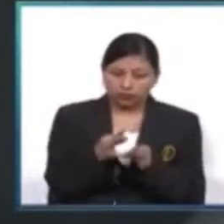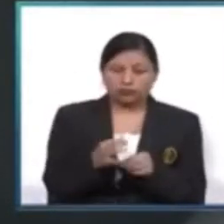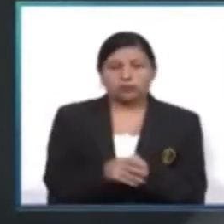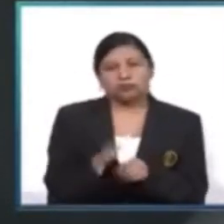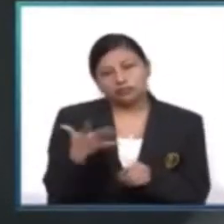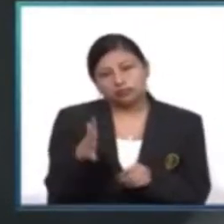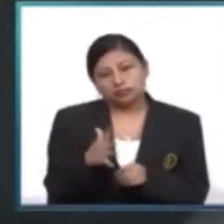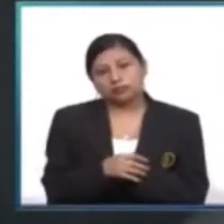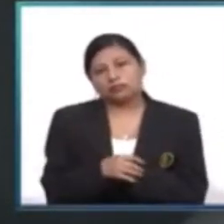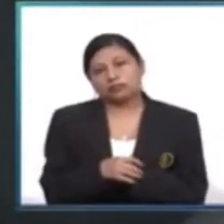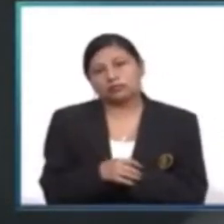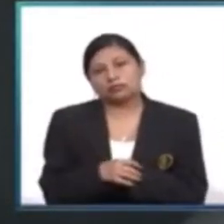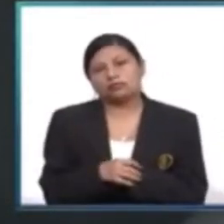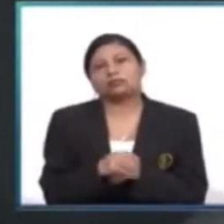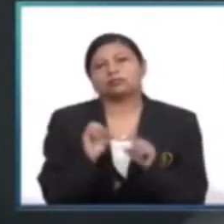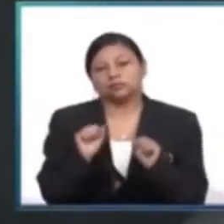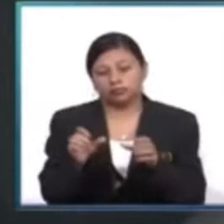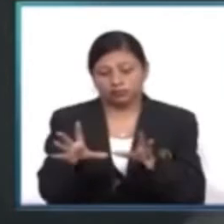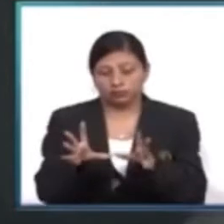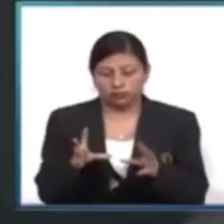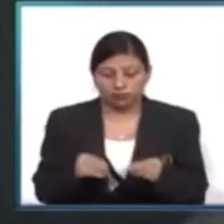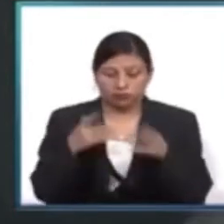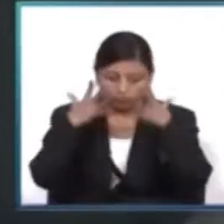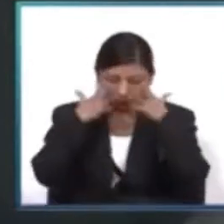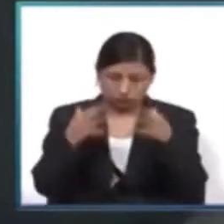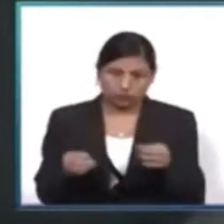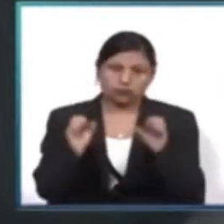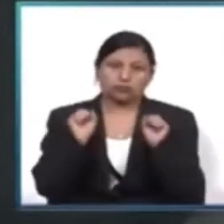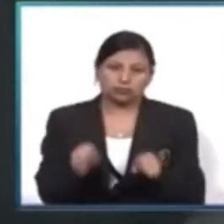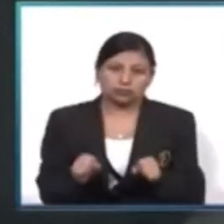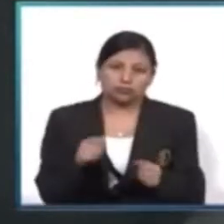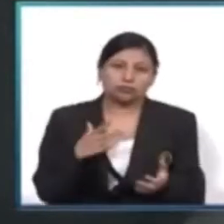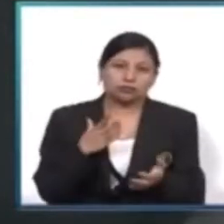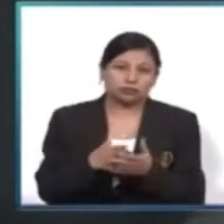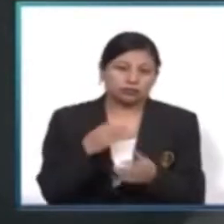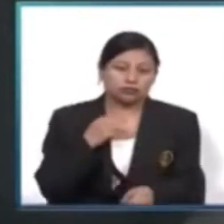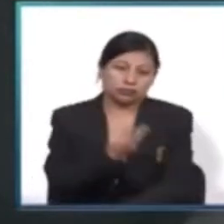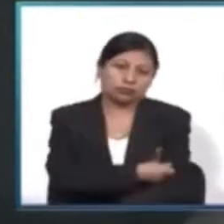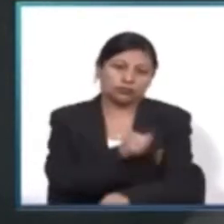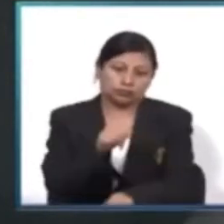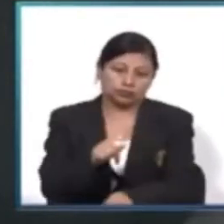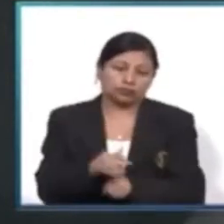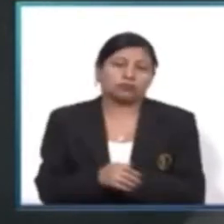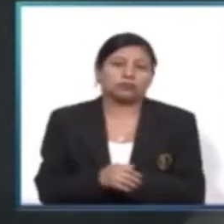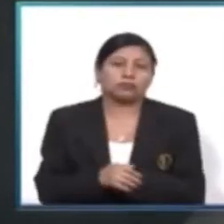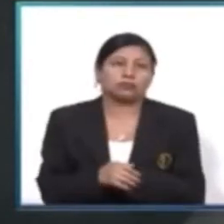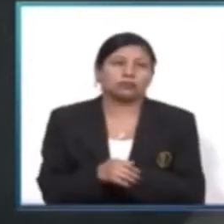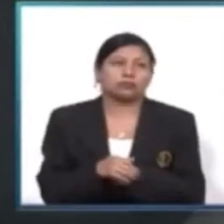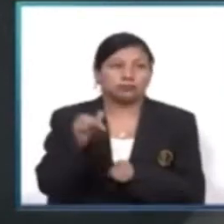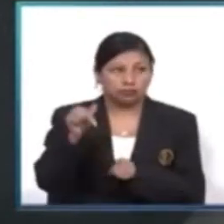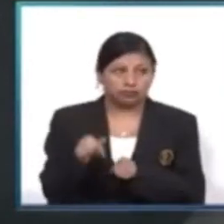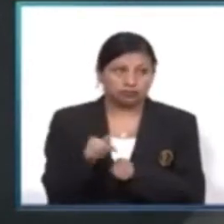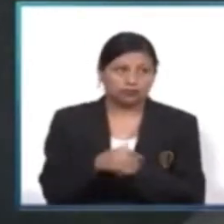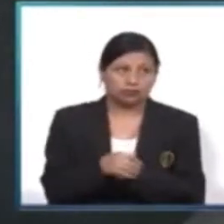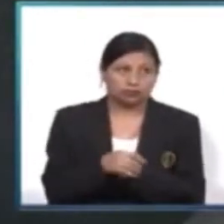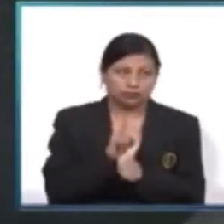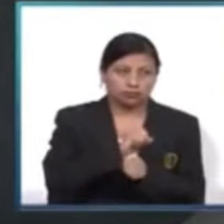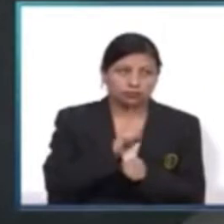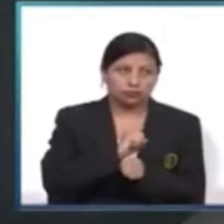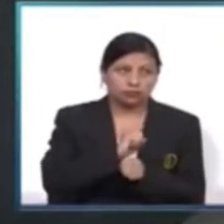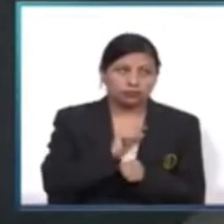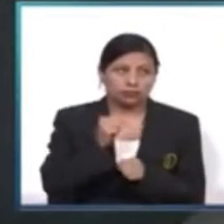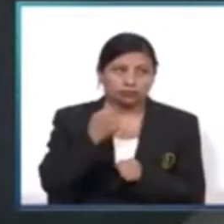de regulación que me permitiera, digamos, decidir que yo puedo adoptar esa vacuna en este momento. Así que si usted me dice hoy, la única opción